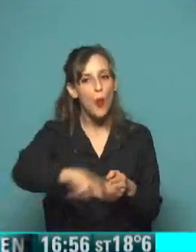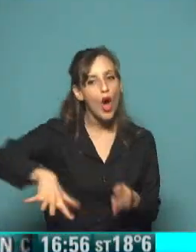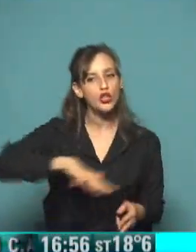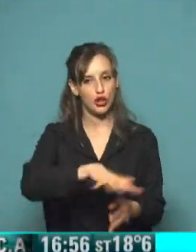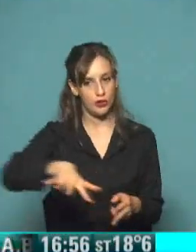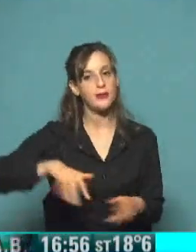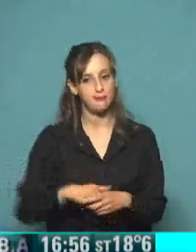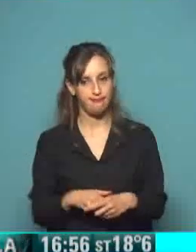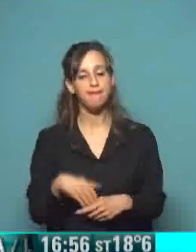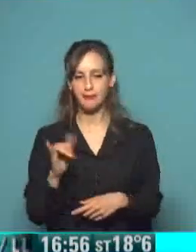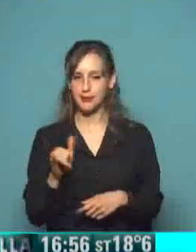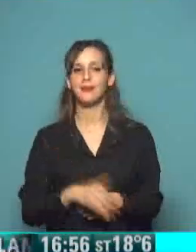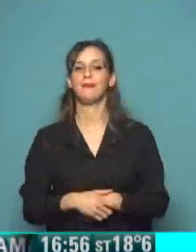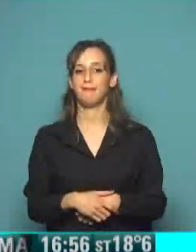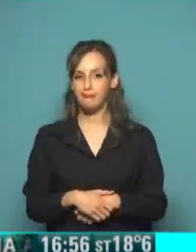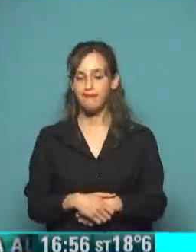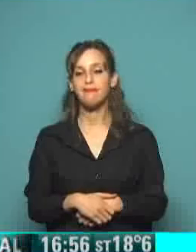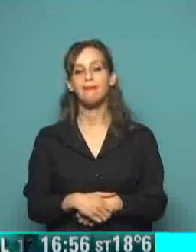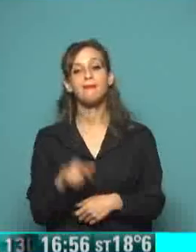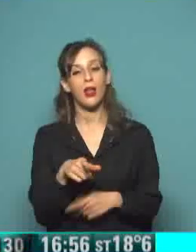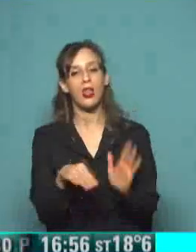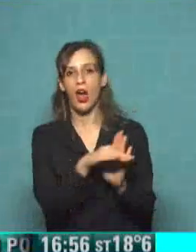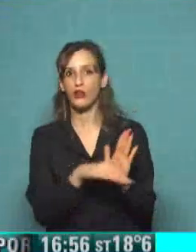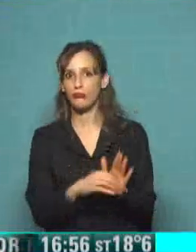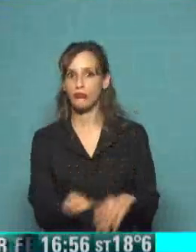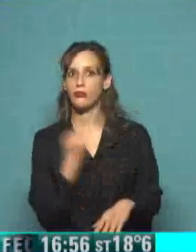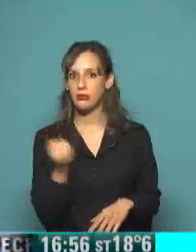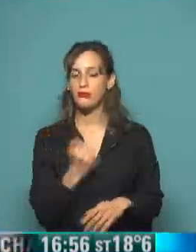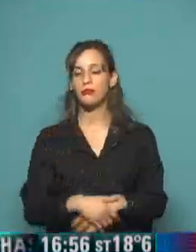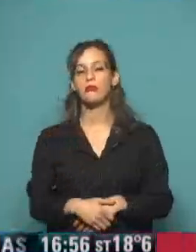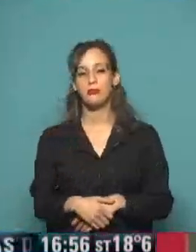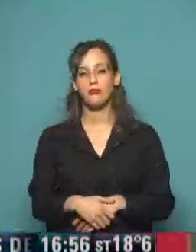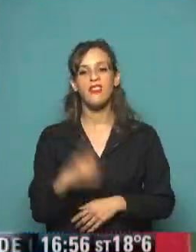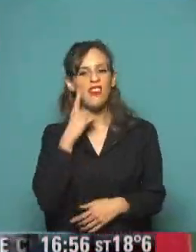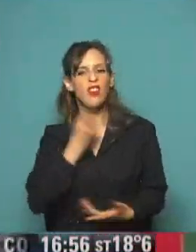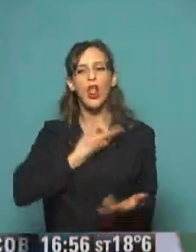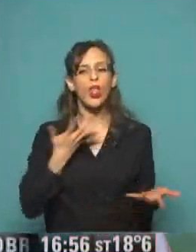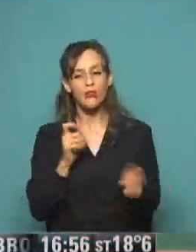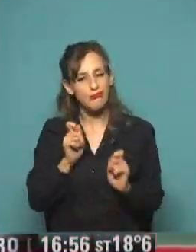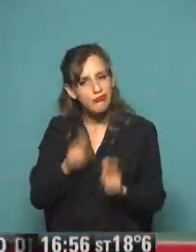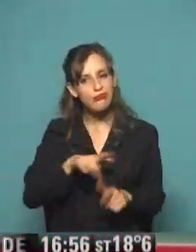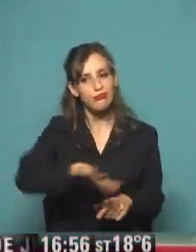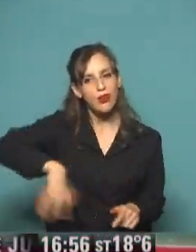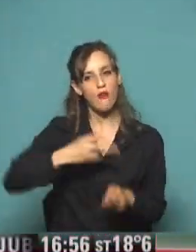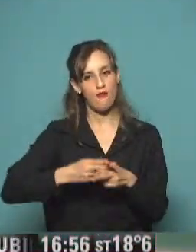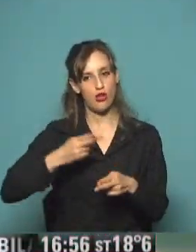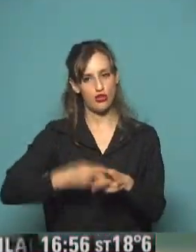bosque, claro. Es un buen dato. Vive en el bosque. Sí, dice por el